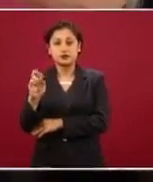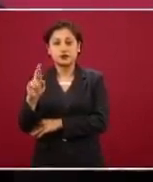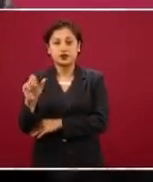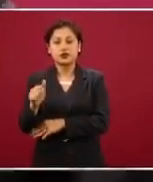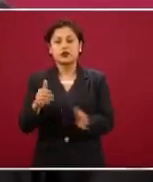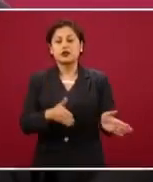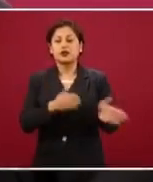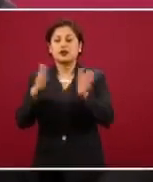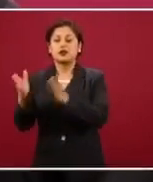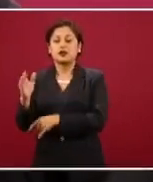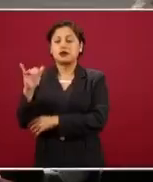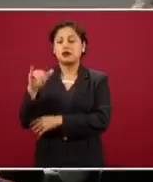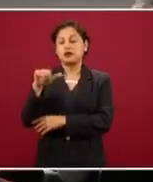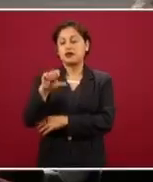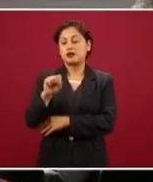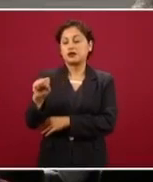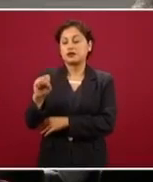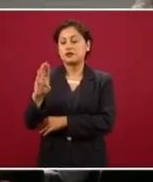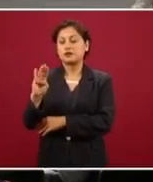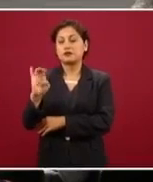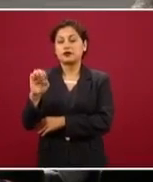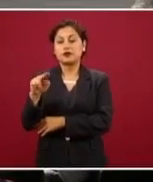Pero es lo mismo.